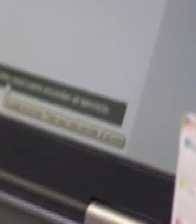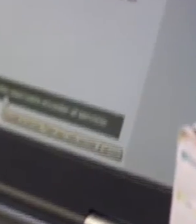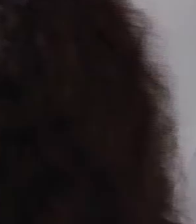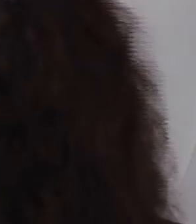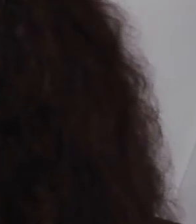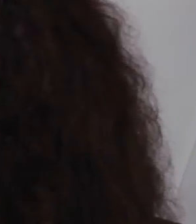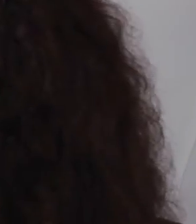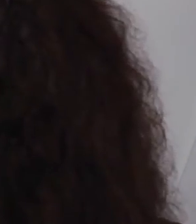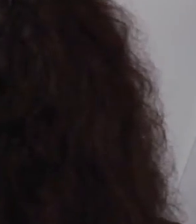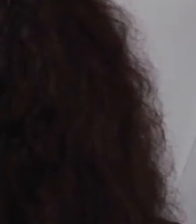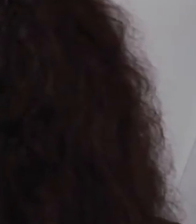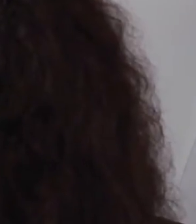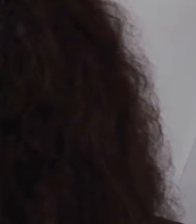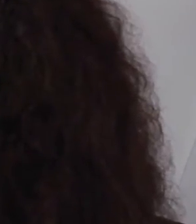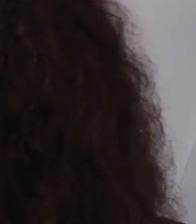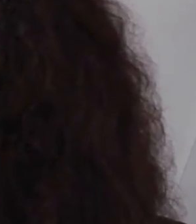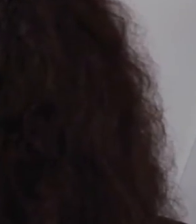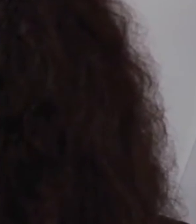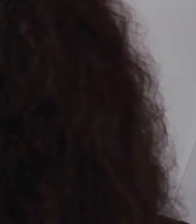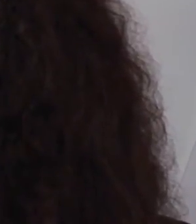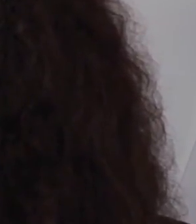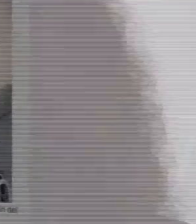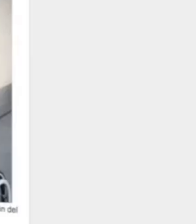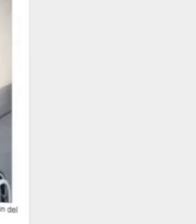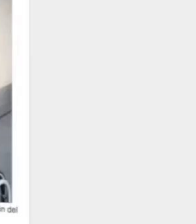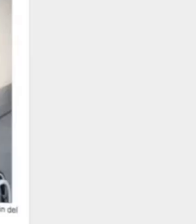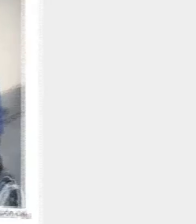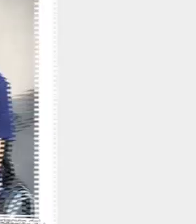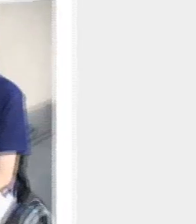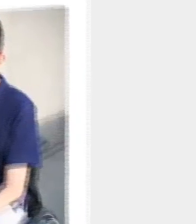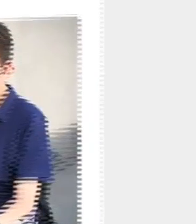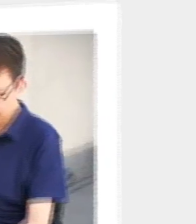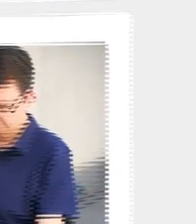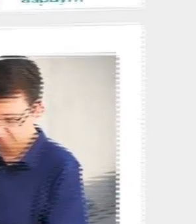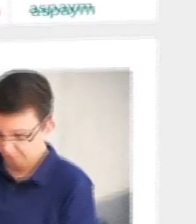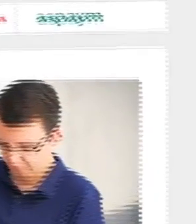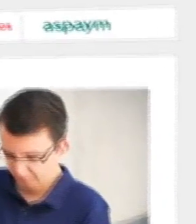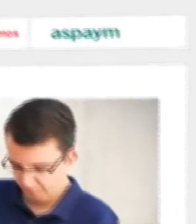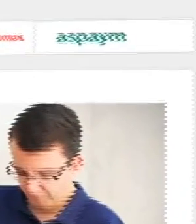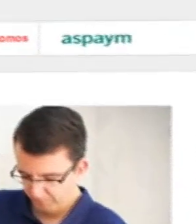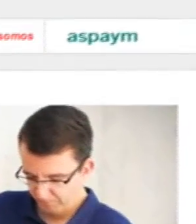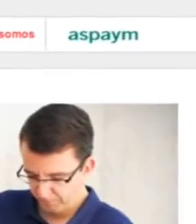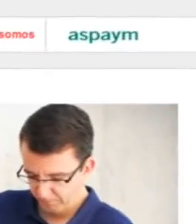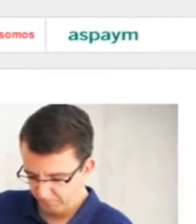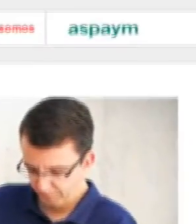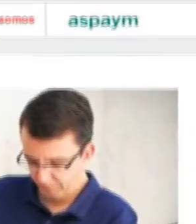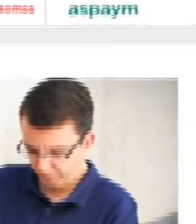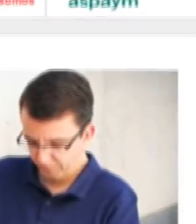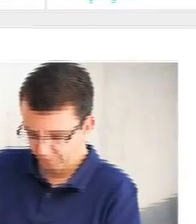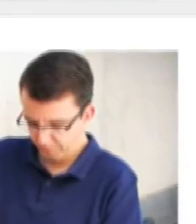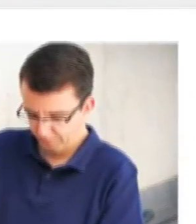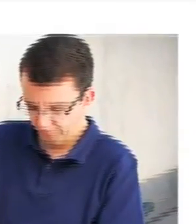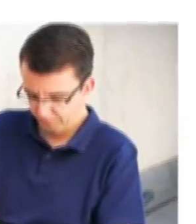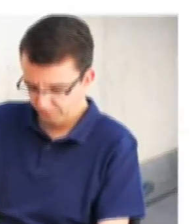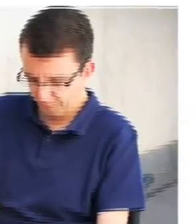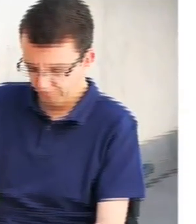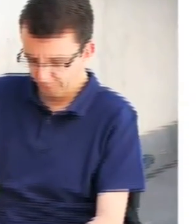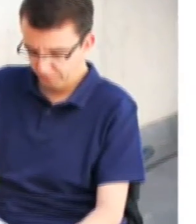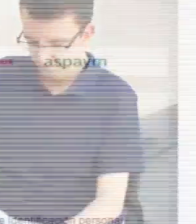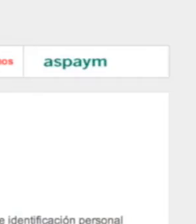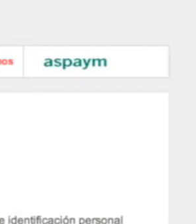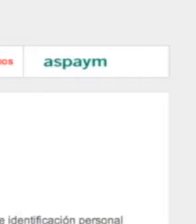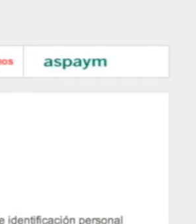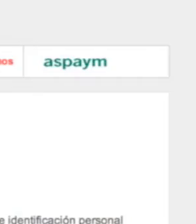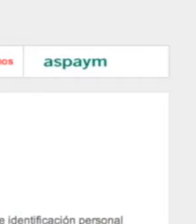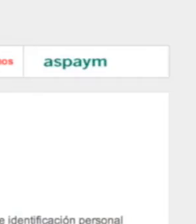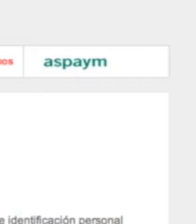Para hacer más fácil el uso de los servicios electrónicos de la administración, hemos desarrollado un portal web que nos guía paso a paso para realizar estas